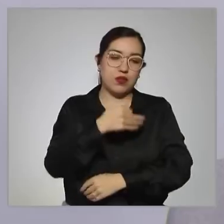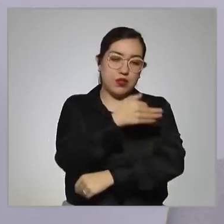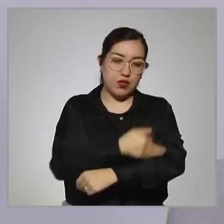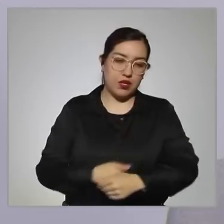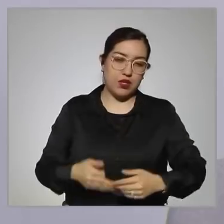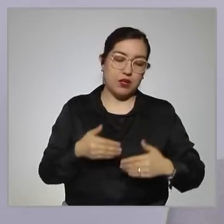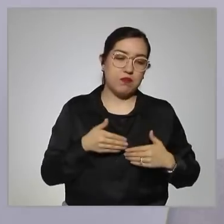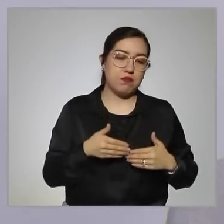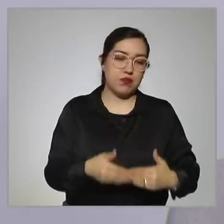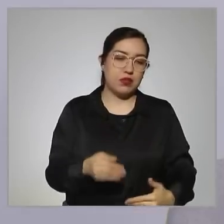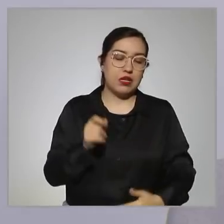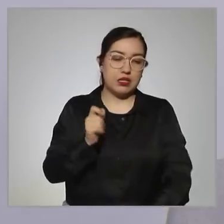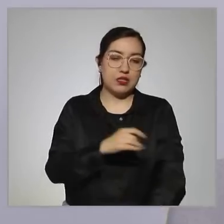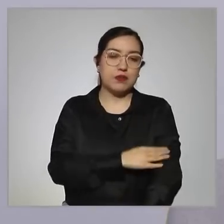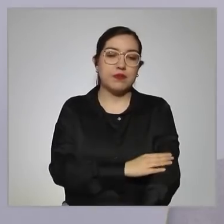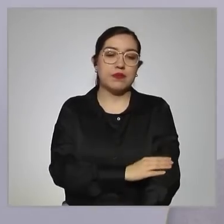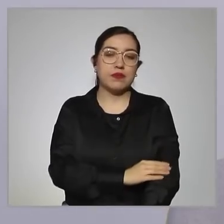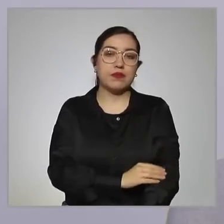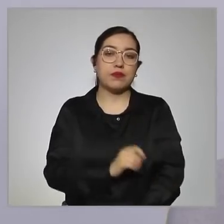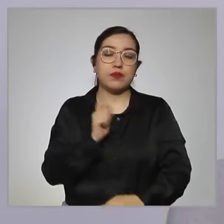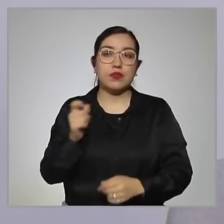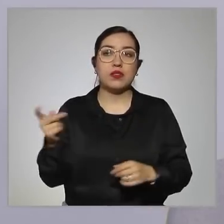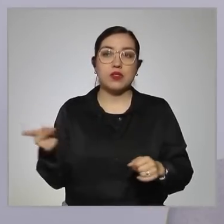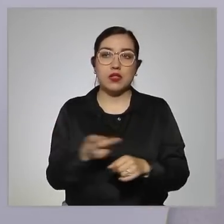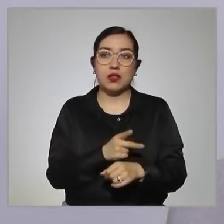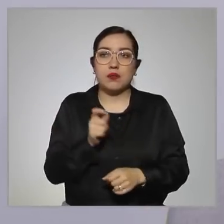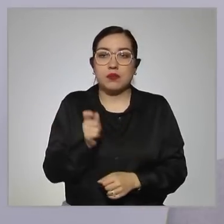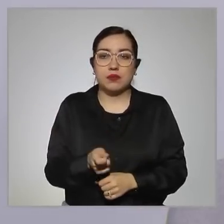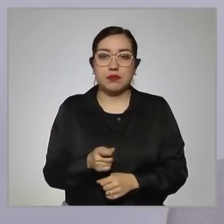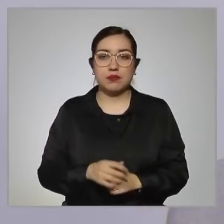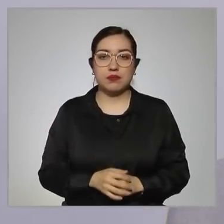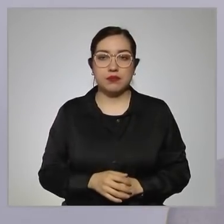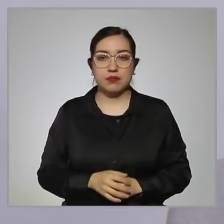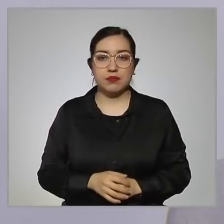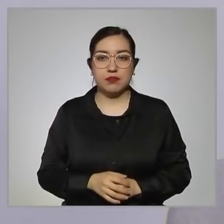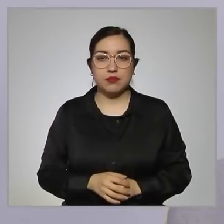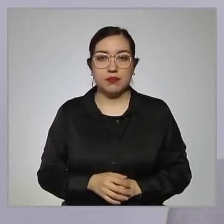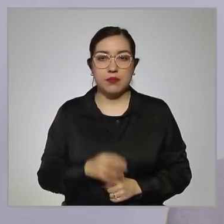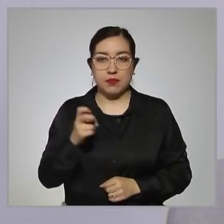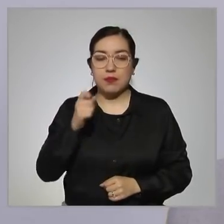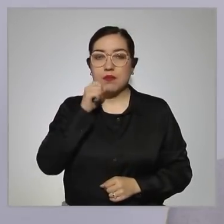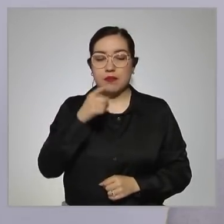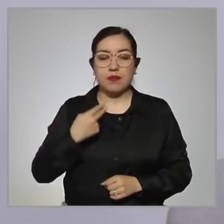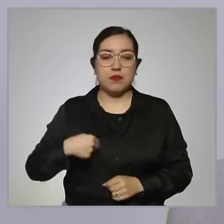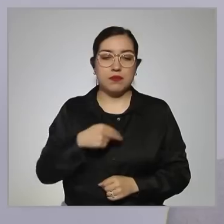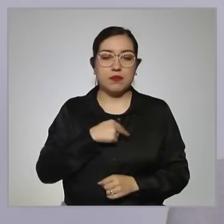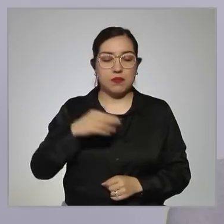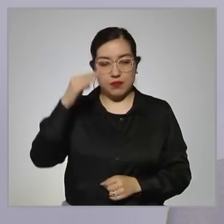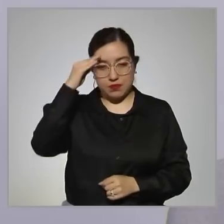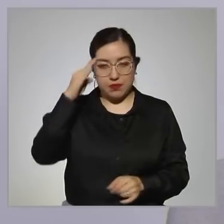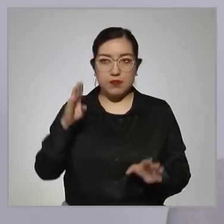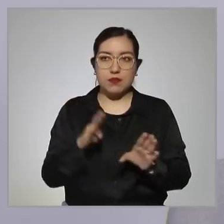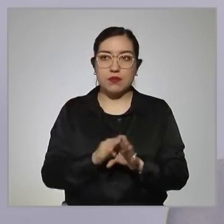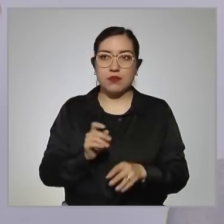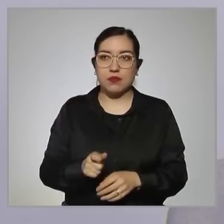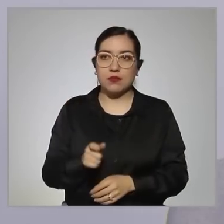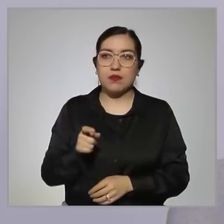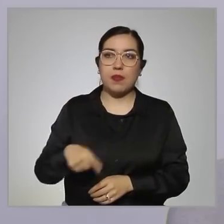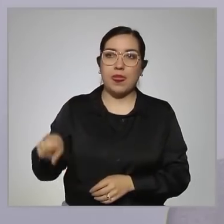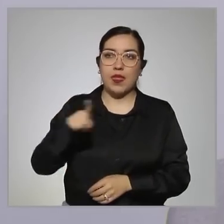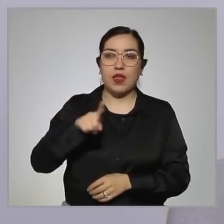Nuevo. Ahí hay una lectura también que justamente nos permite advertir esta idea de que ellos van